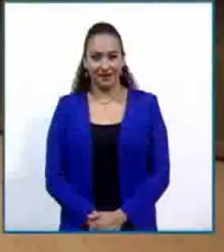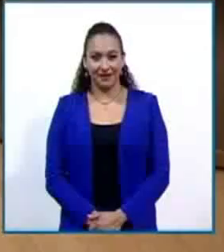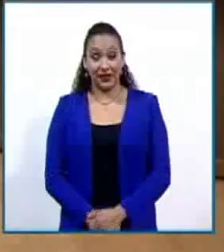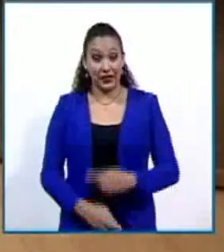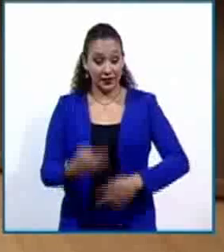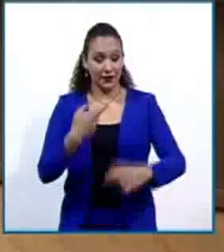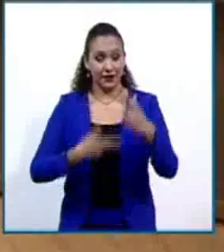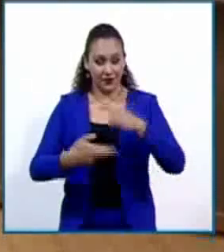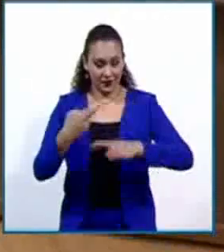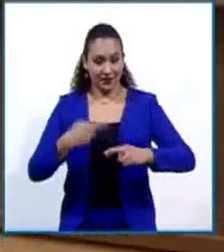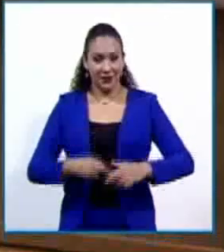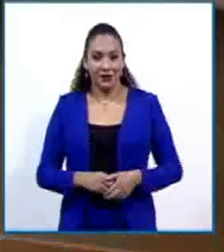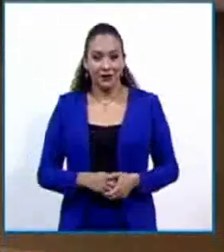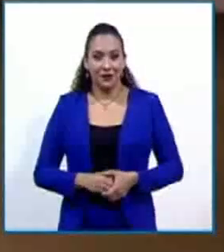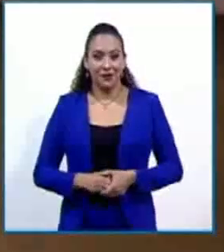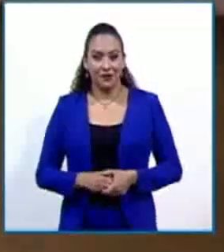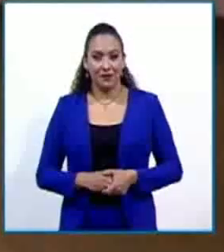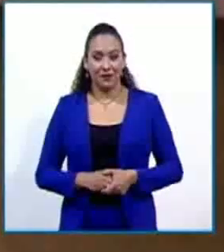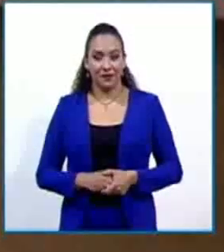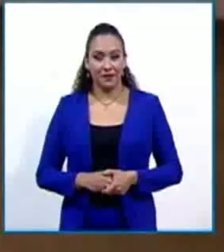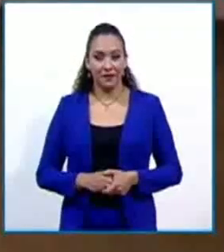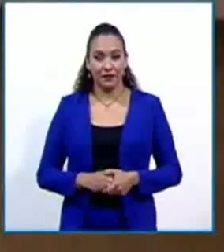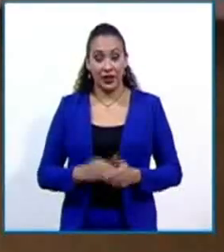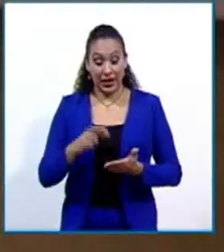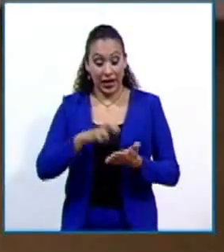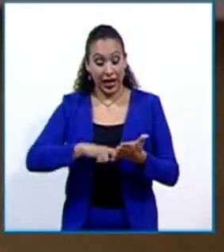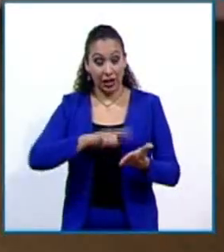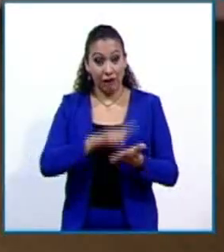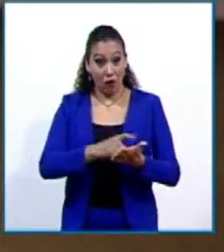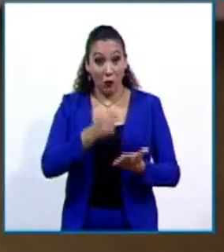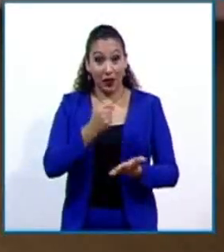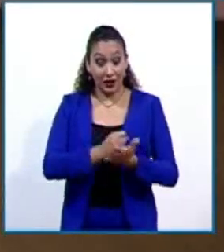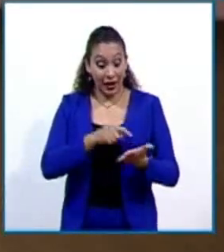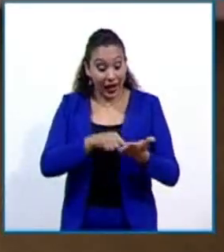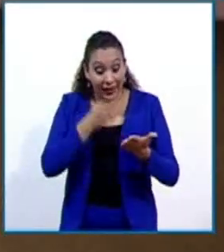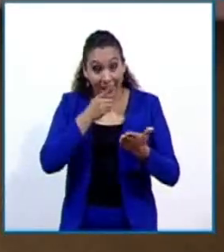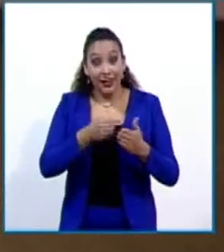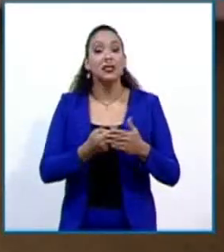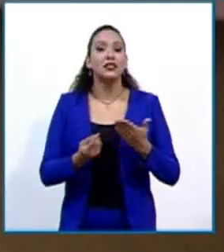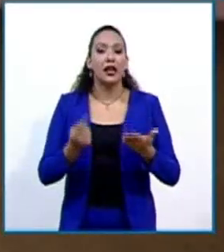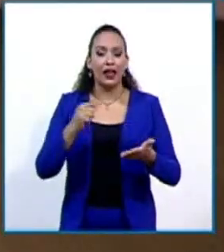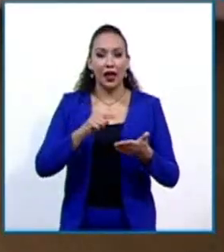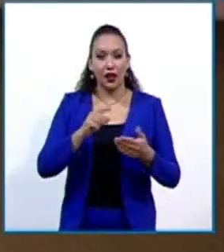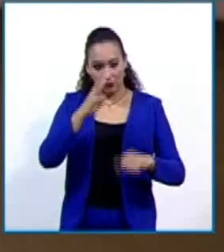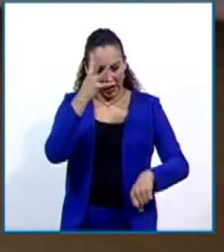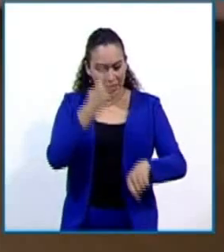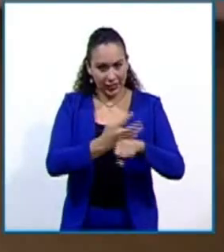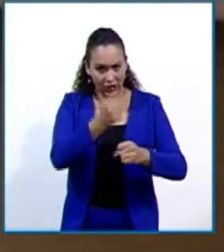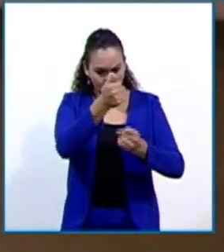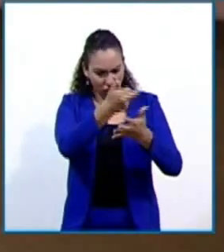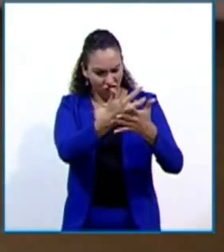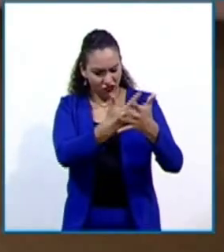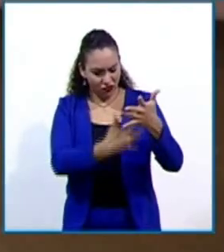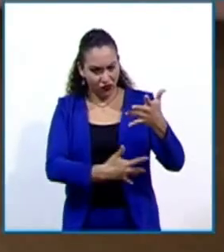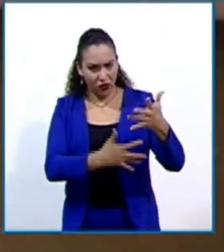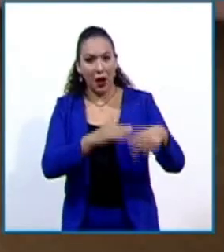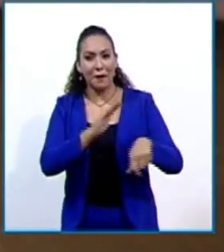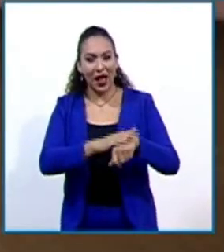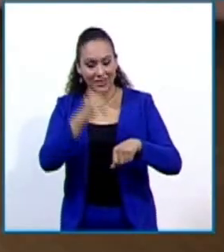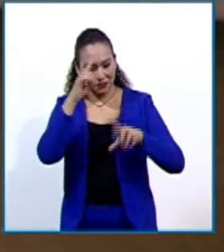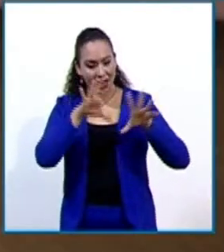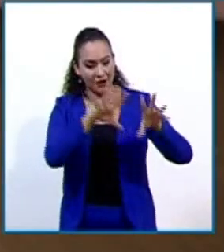Al regresar, vigente reforma que amplía catálogo de delitos en los que procede la prisión preventiva